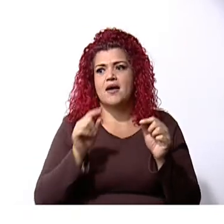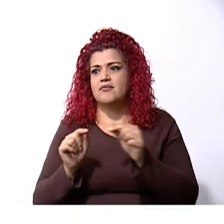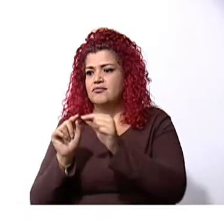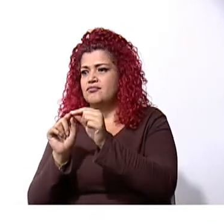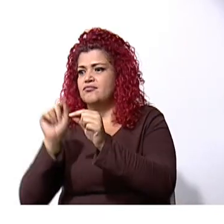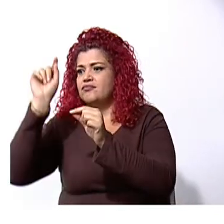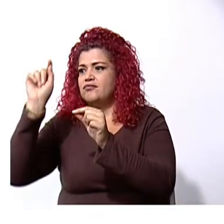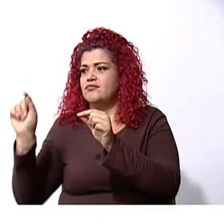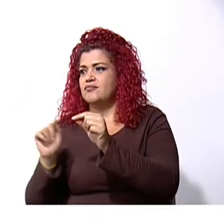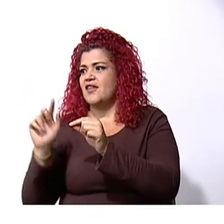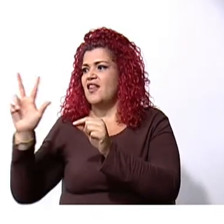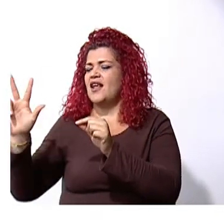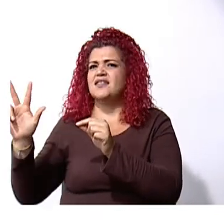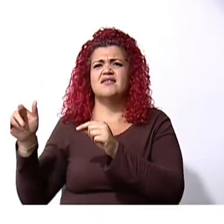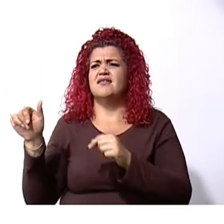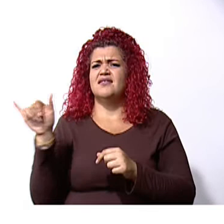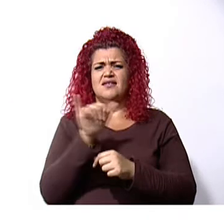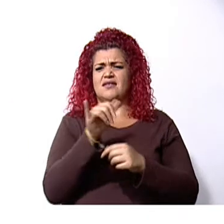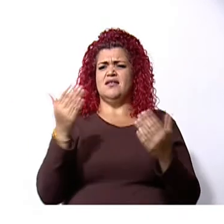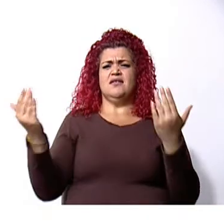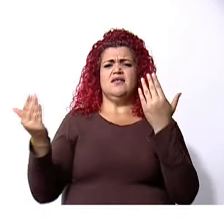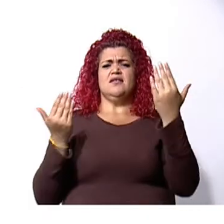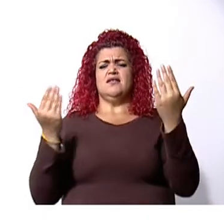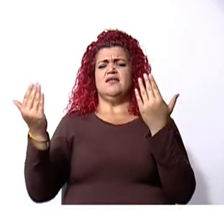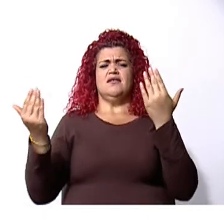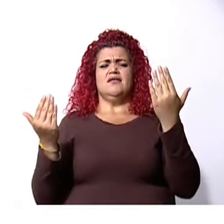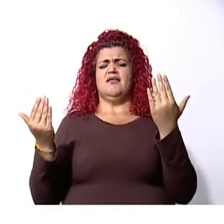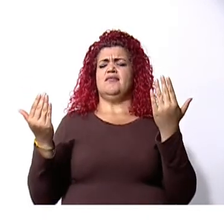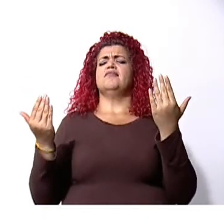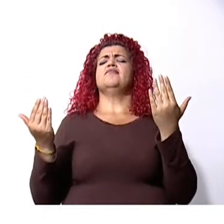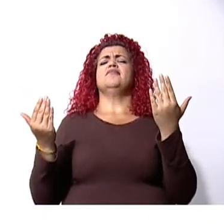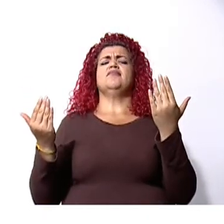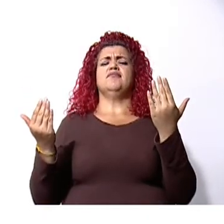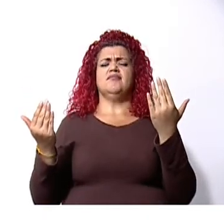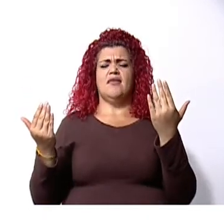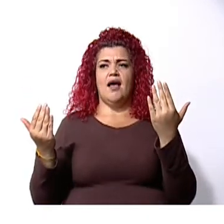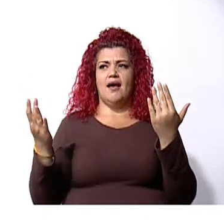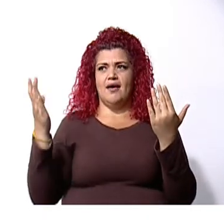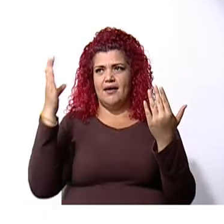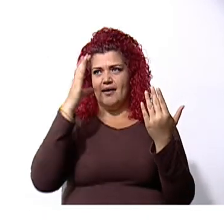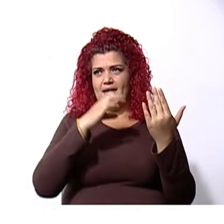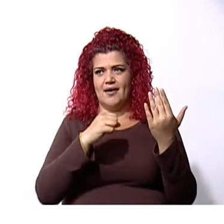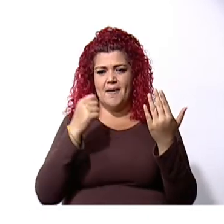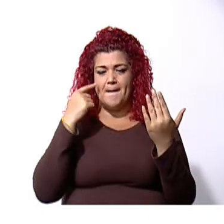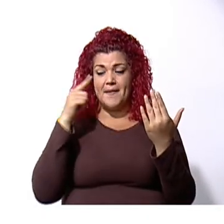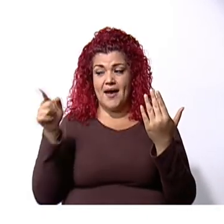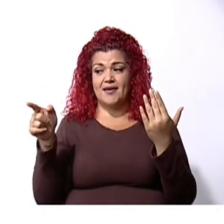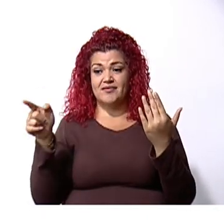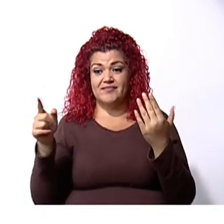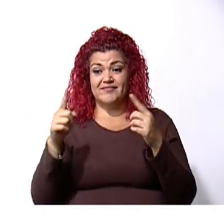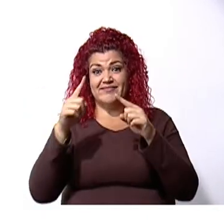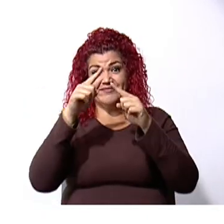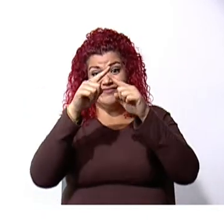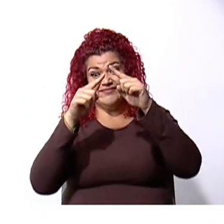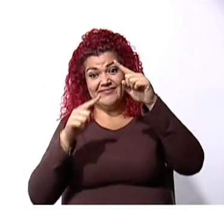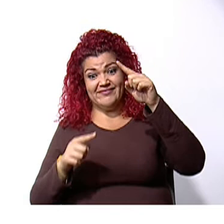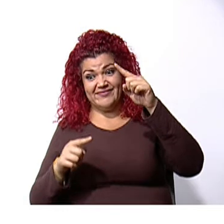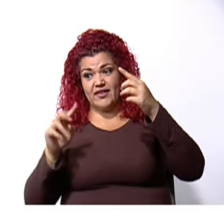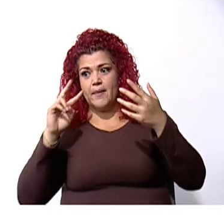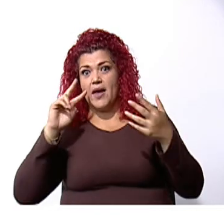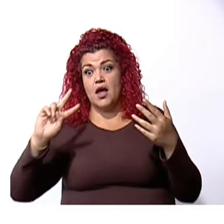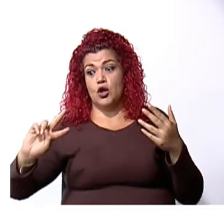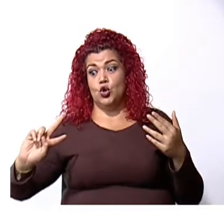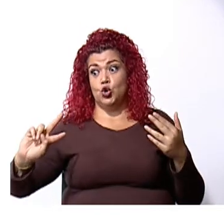¿Qué relación hay? A ver, observen, observen. Claro, el lado del triángulo 3 es